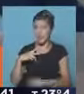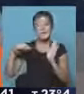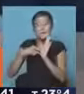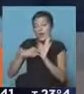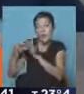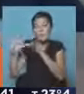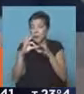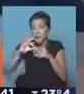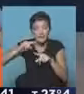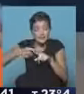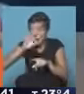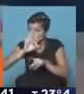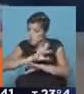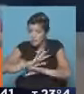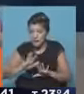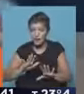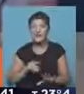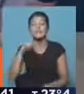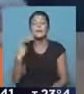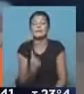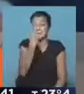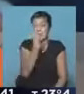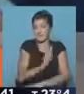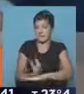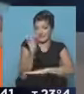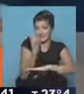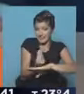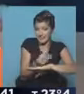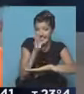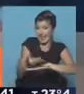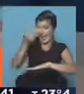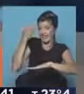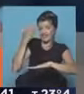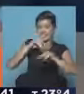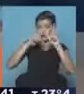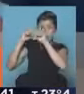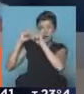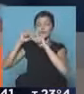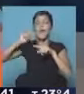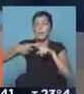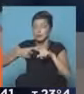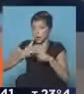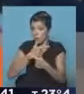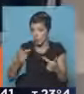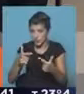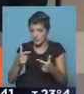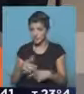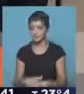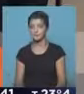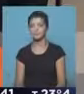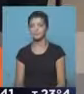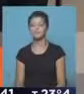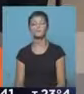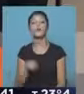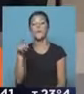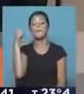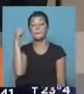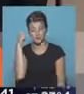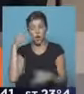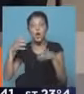establishment es el primer presidente que viene realmente desde afuera entonces imagínate eso como suma mesianismo que inclusive el partido